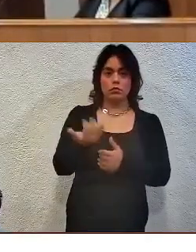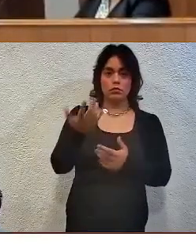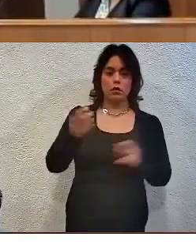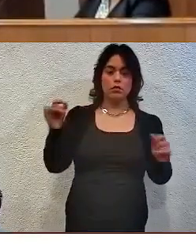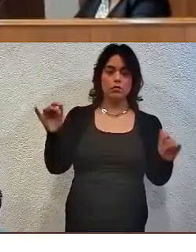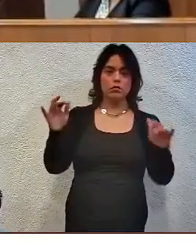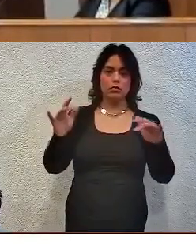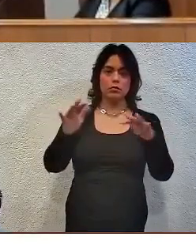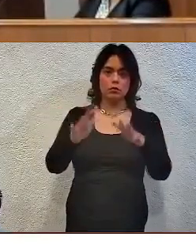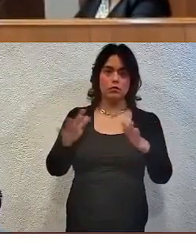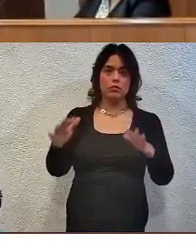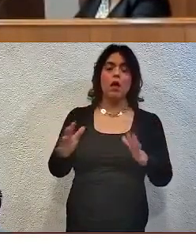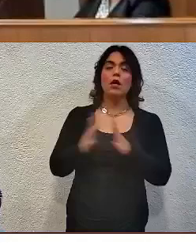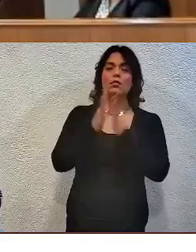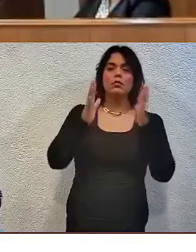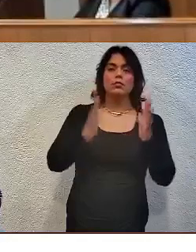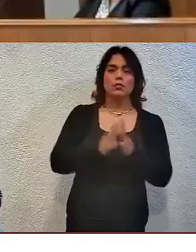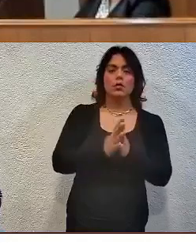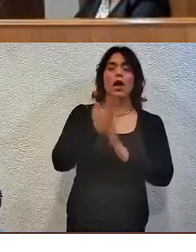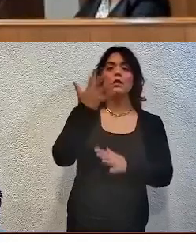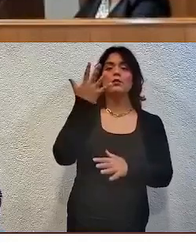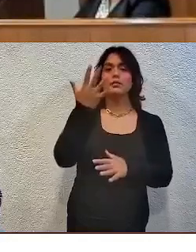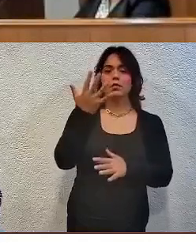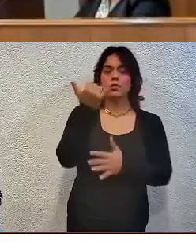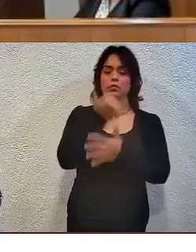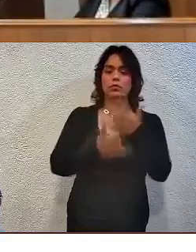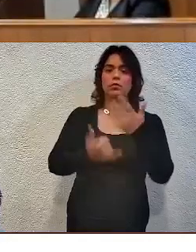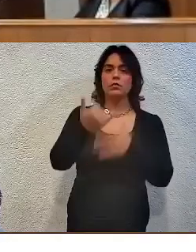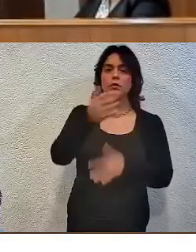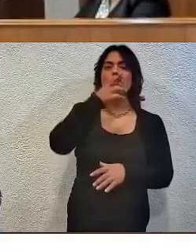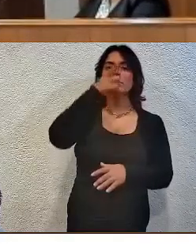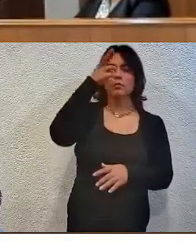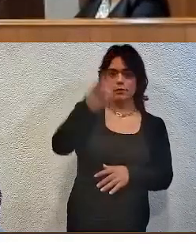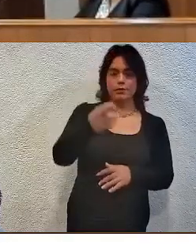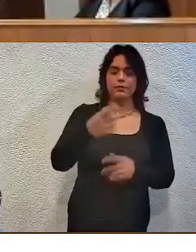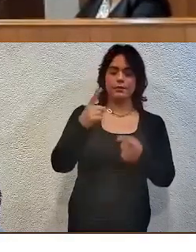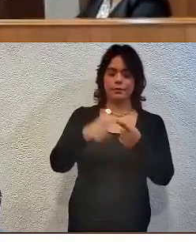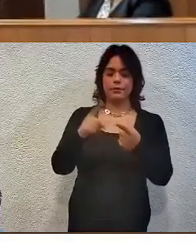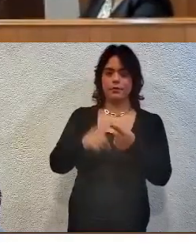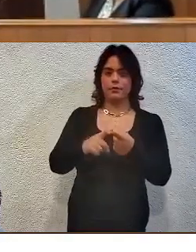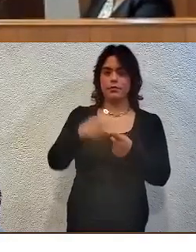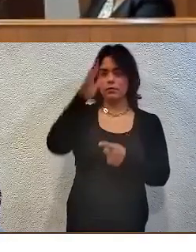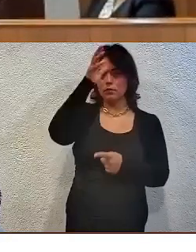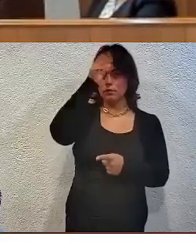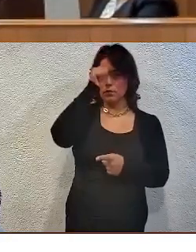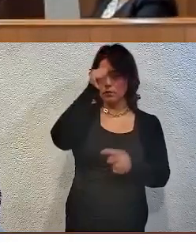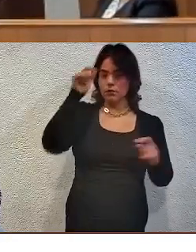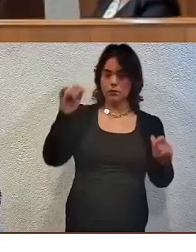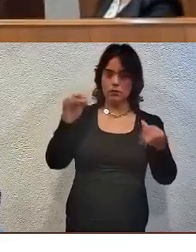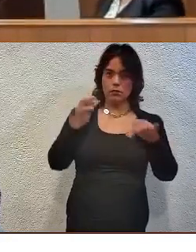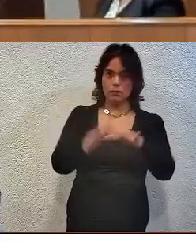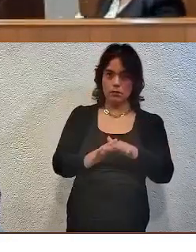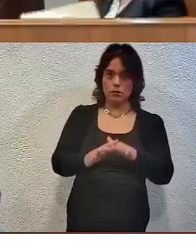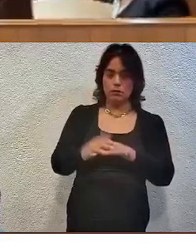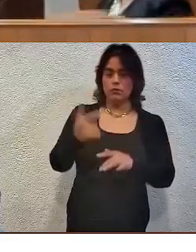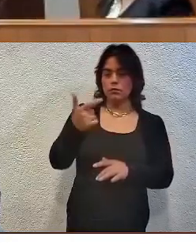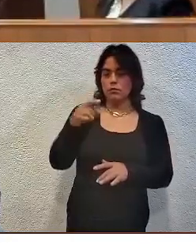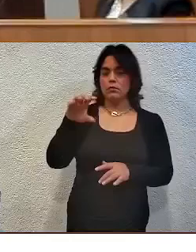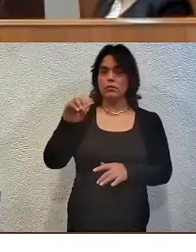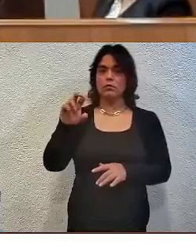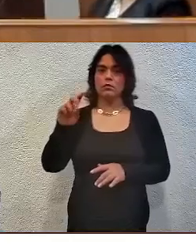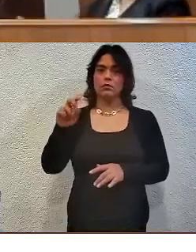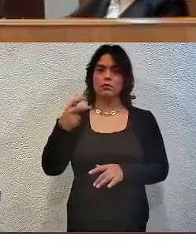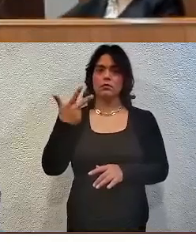5 proyectos de resolución, los cuales a continuación preciso. Acuerdo plenario derivado del GET 038